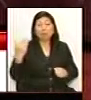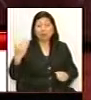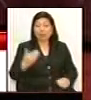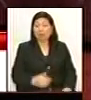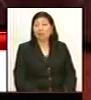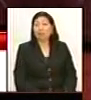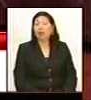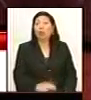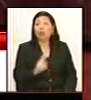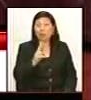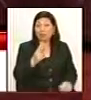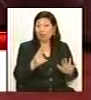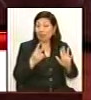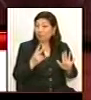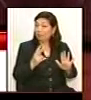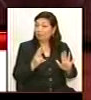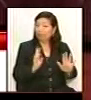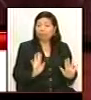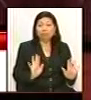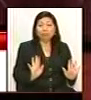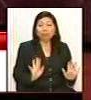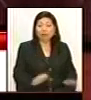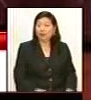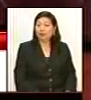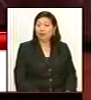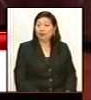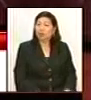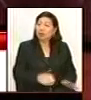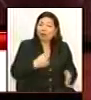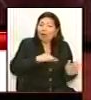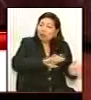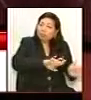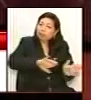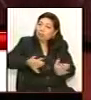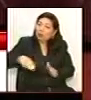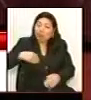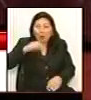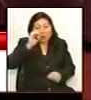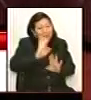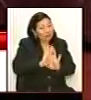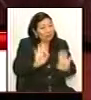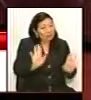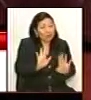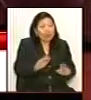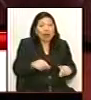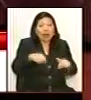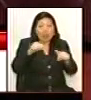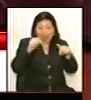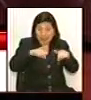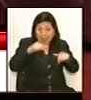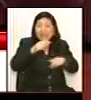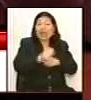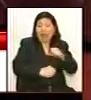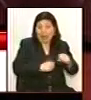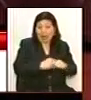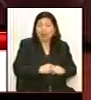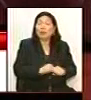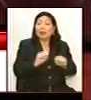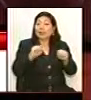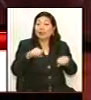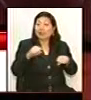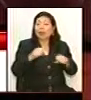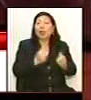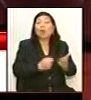las del 2017, digamos, yo le agradecería que me exonere de opinar, pero de las del 2018,